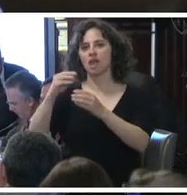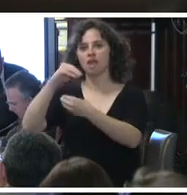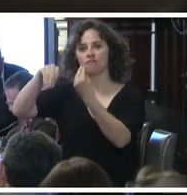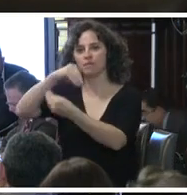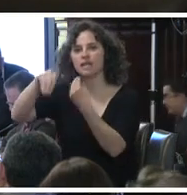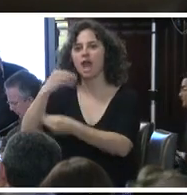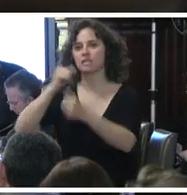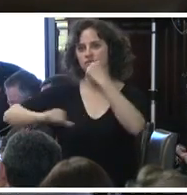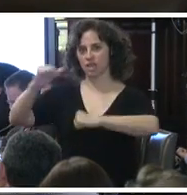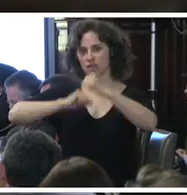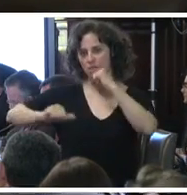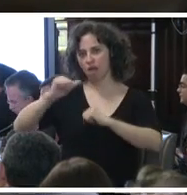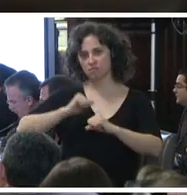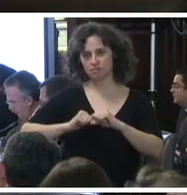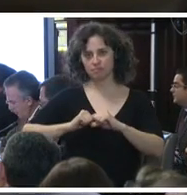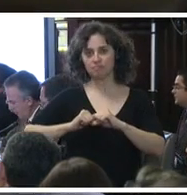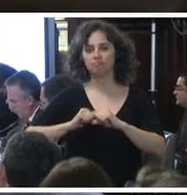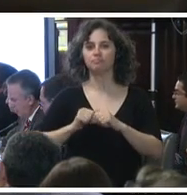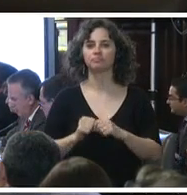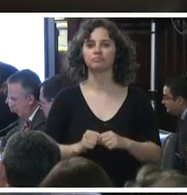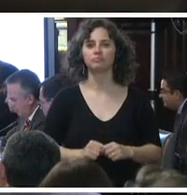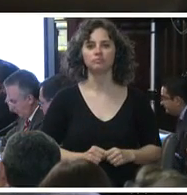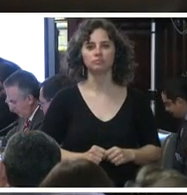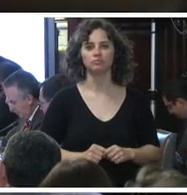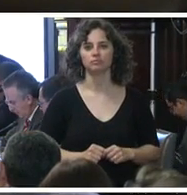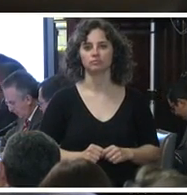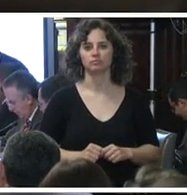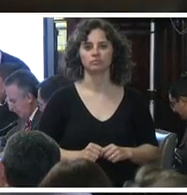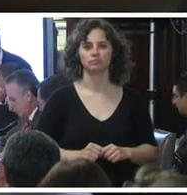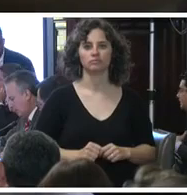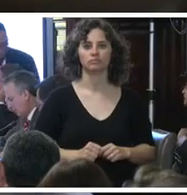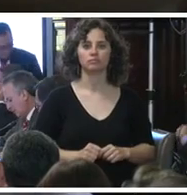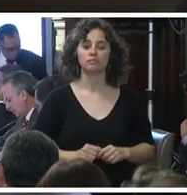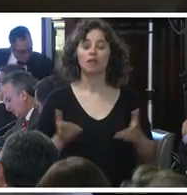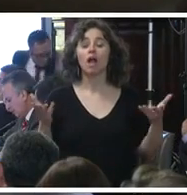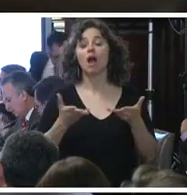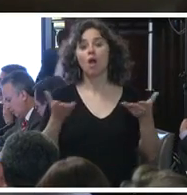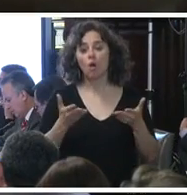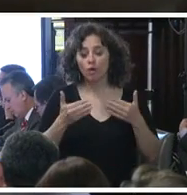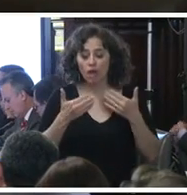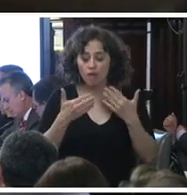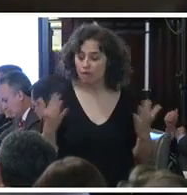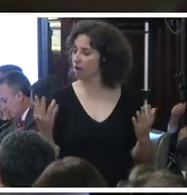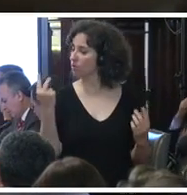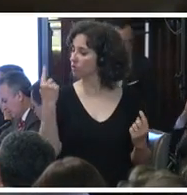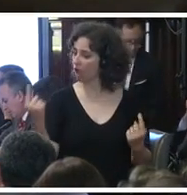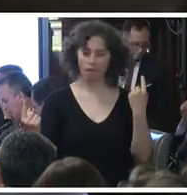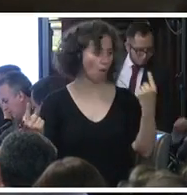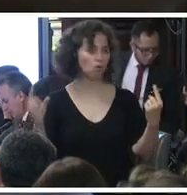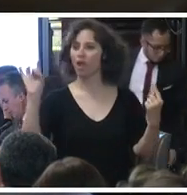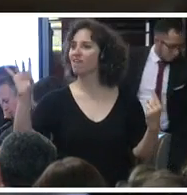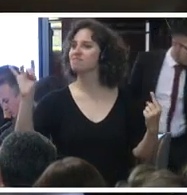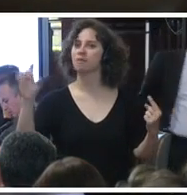and vivo la división fifteen minutes fue el